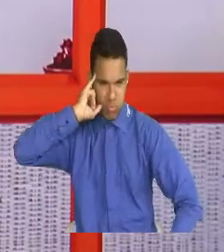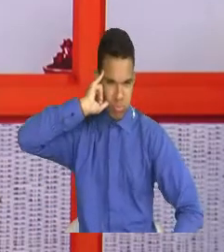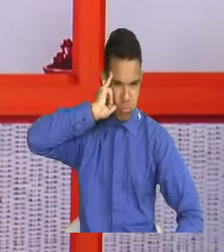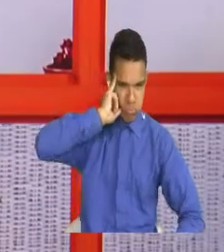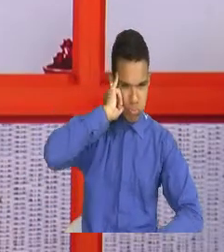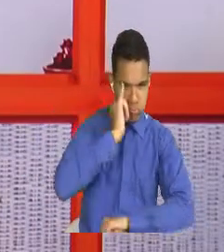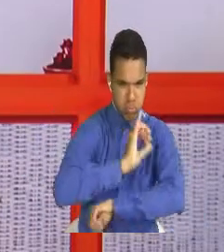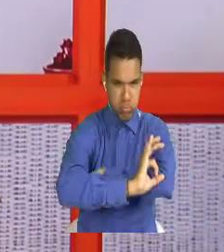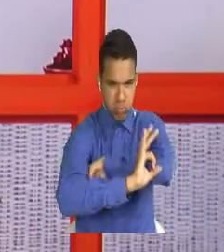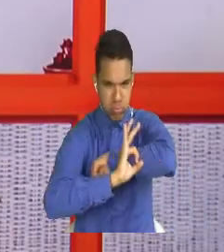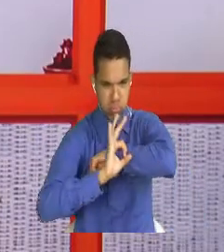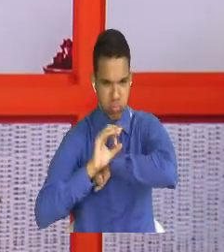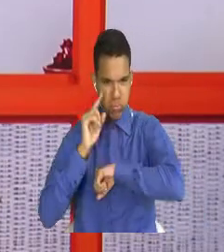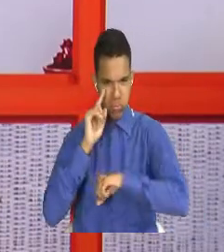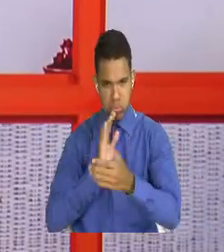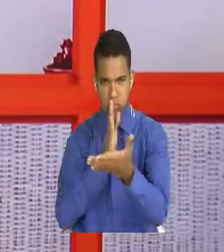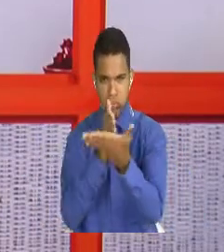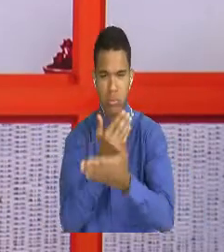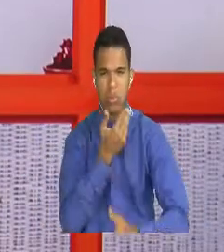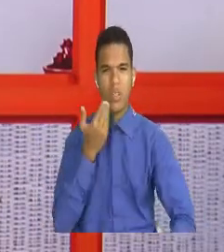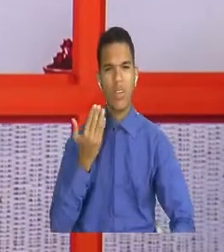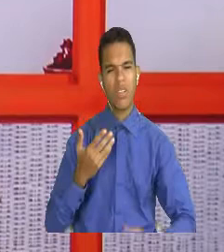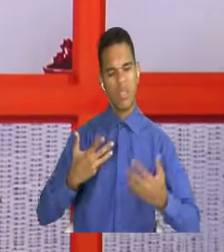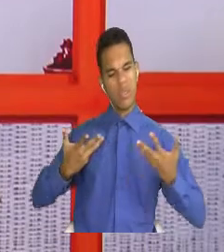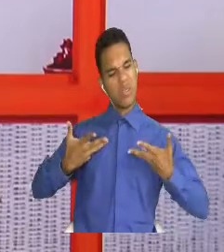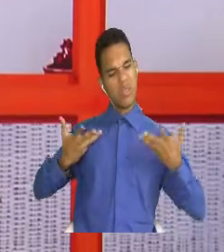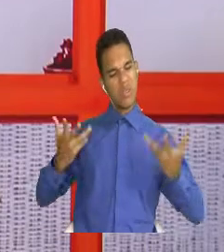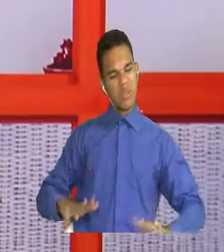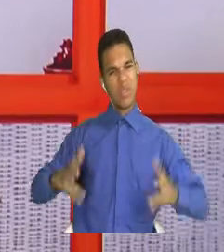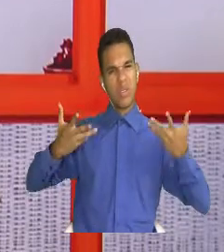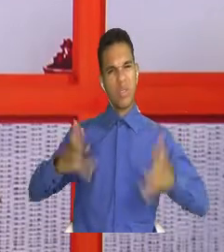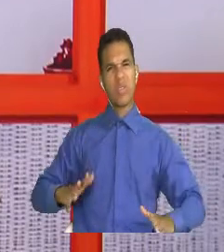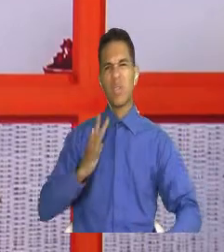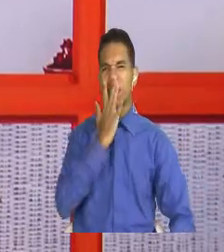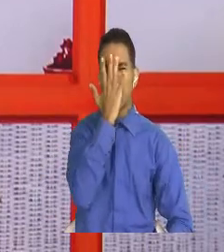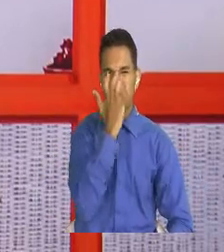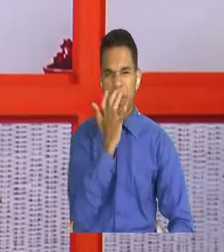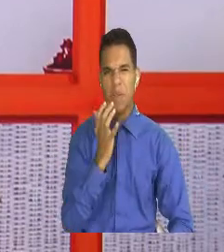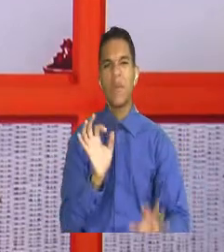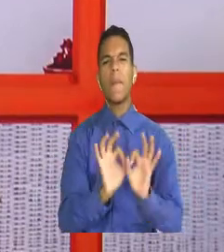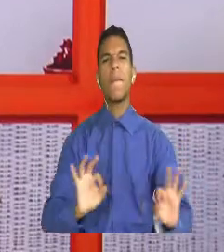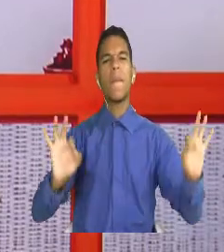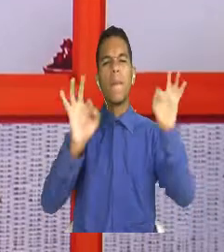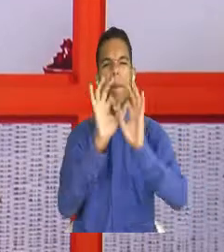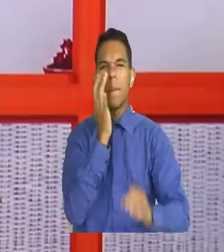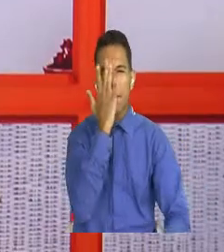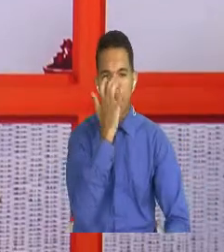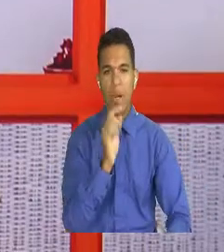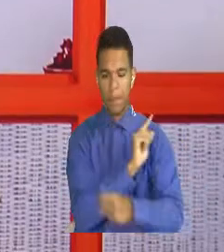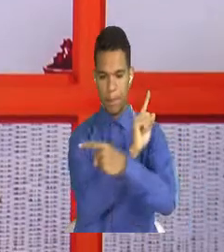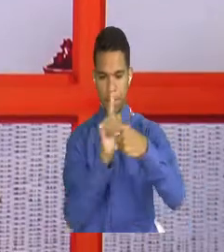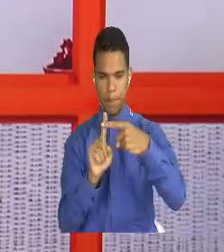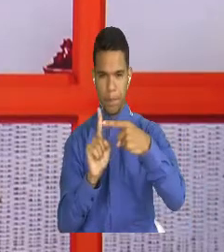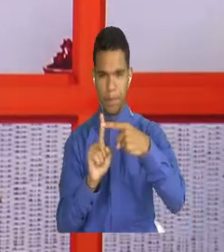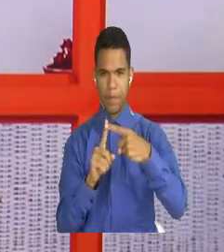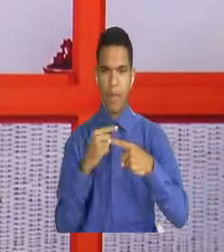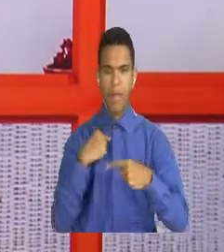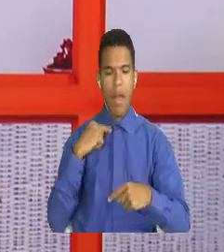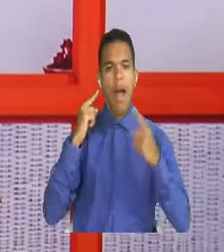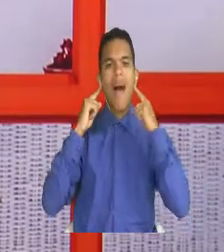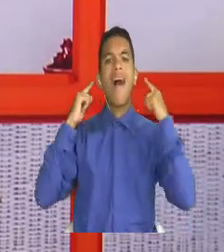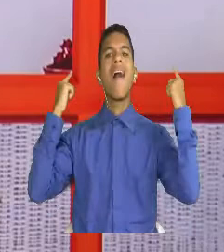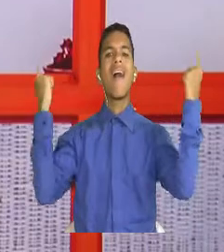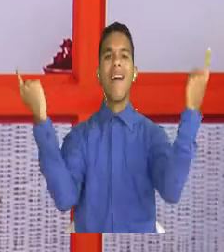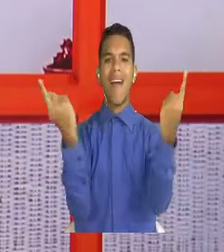quieren asistir al psicólogo. Entonces, ¿por qué es importante asistir? Primero que todo porque nos ayuda a tener una visión más general y